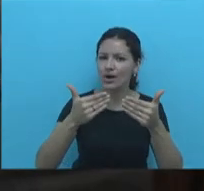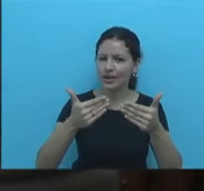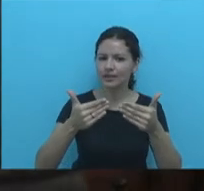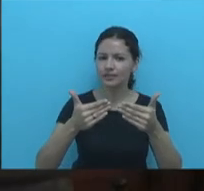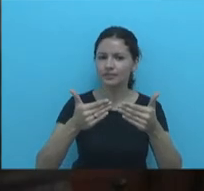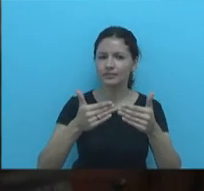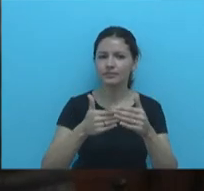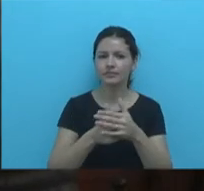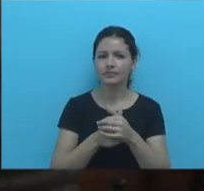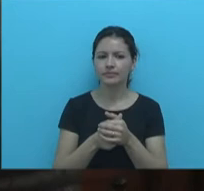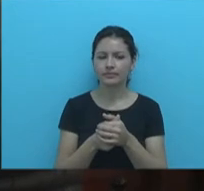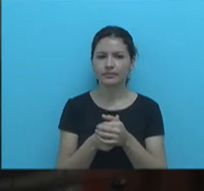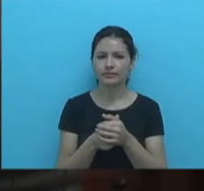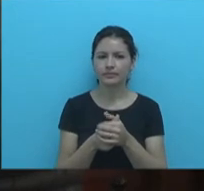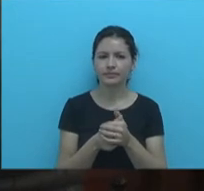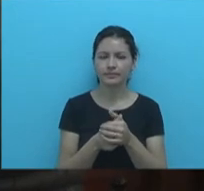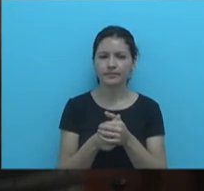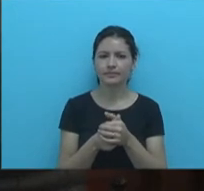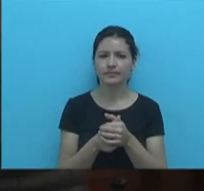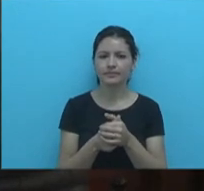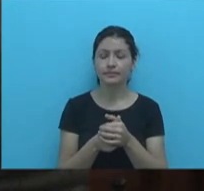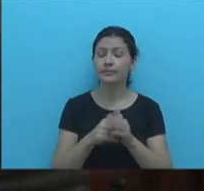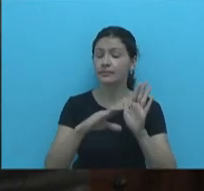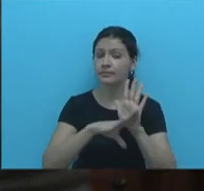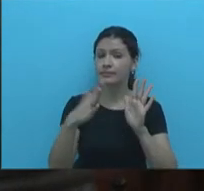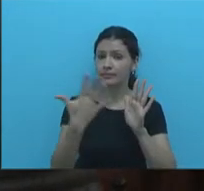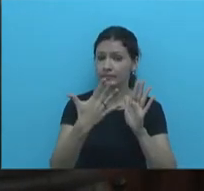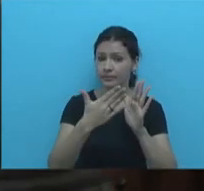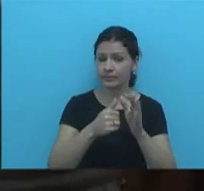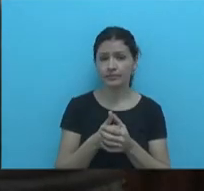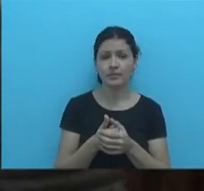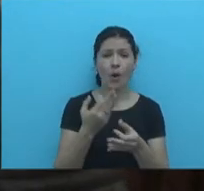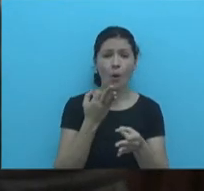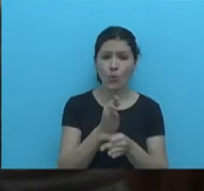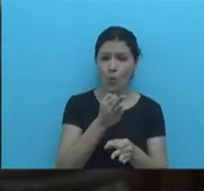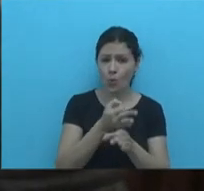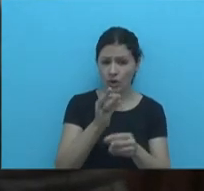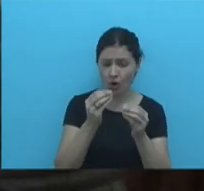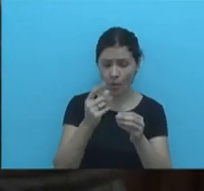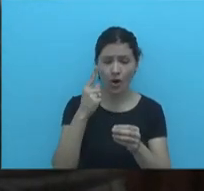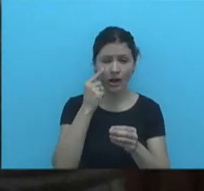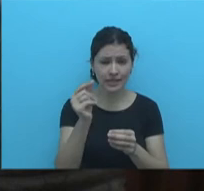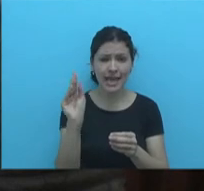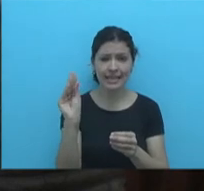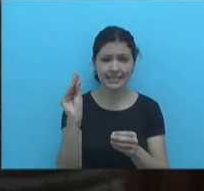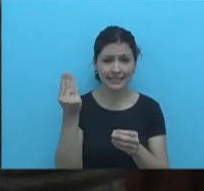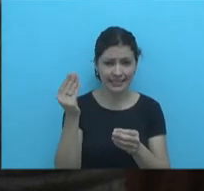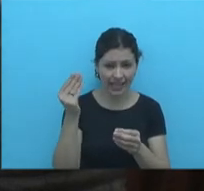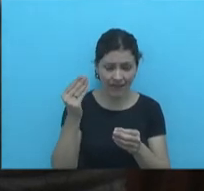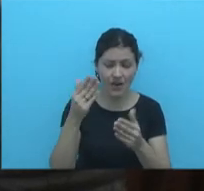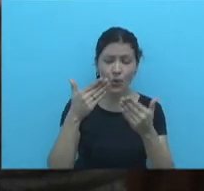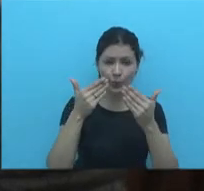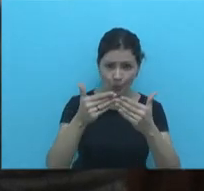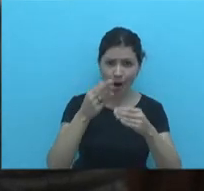y máquinas para realizar cursos de oficio. Artículo 5. Cursado. Se realizarán los sábados aprovechando la disponibilidad